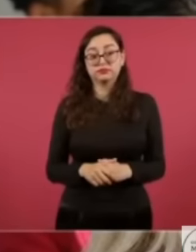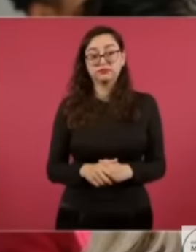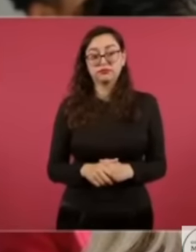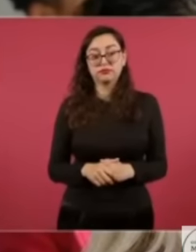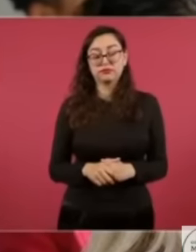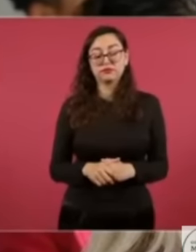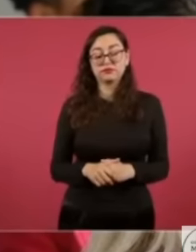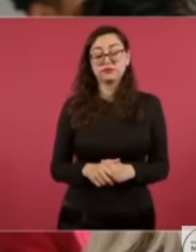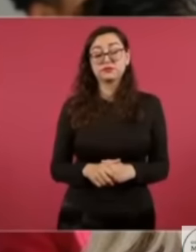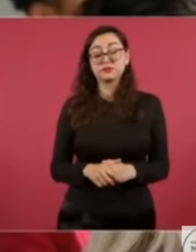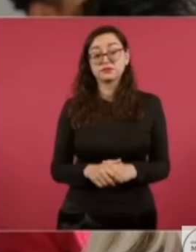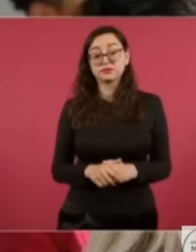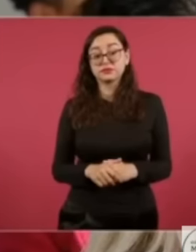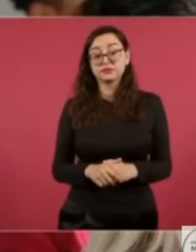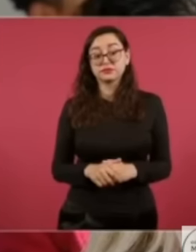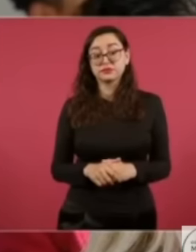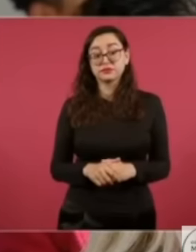que